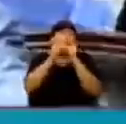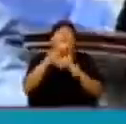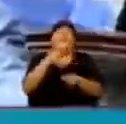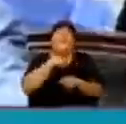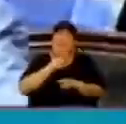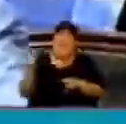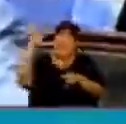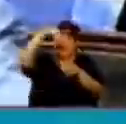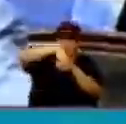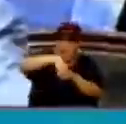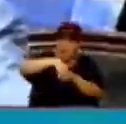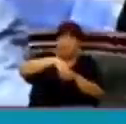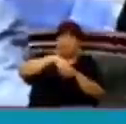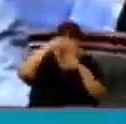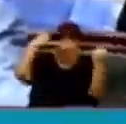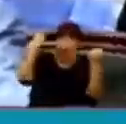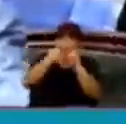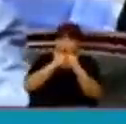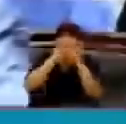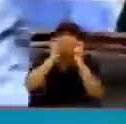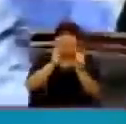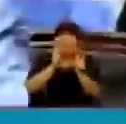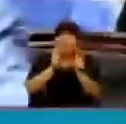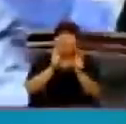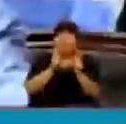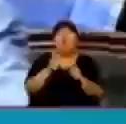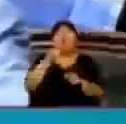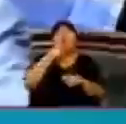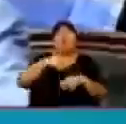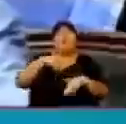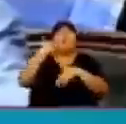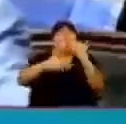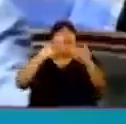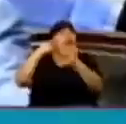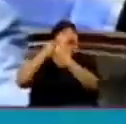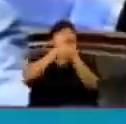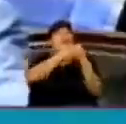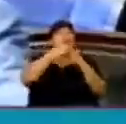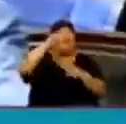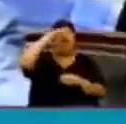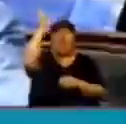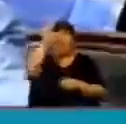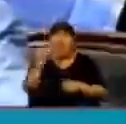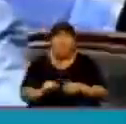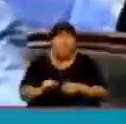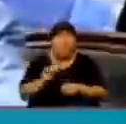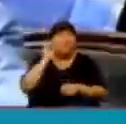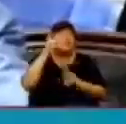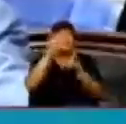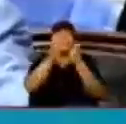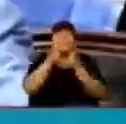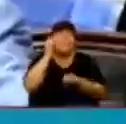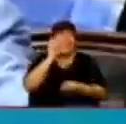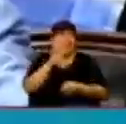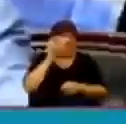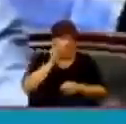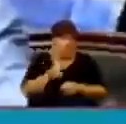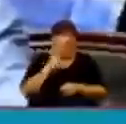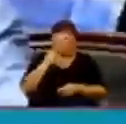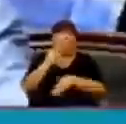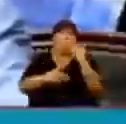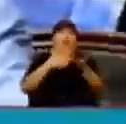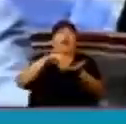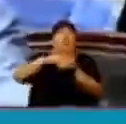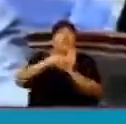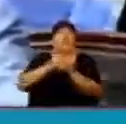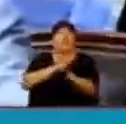peso. El problema es que ahora es tan desordenado la situación macro, que import-export,